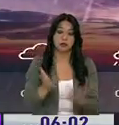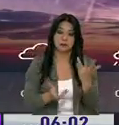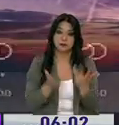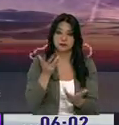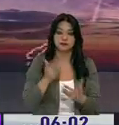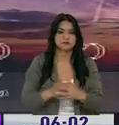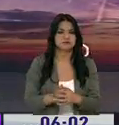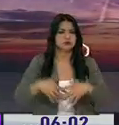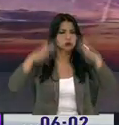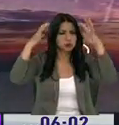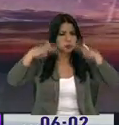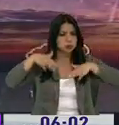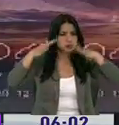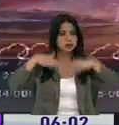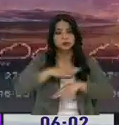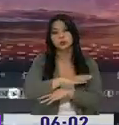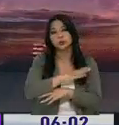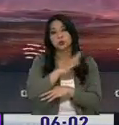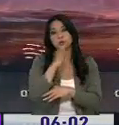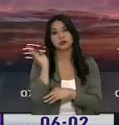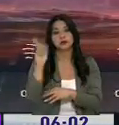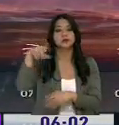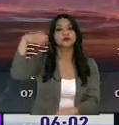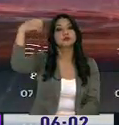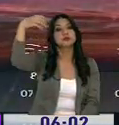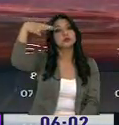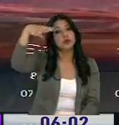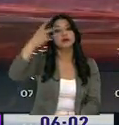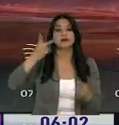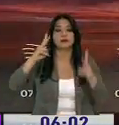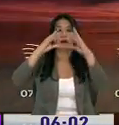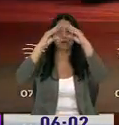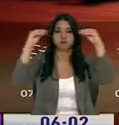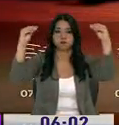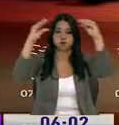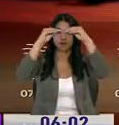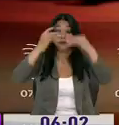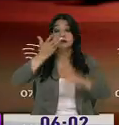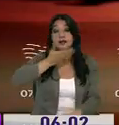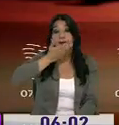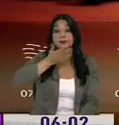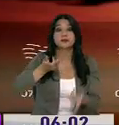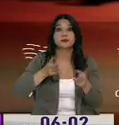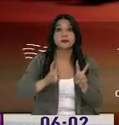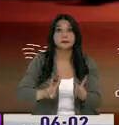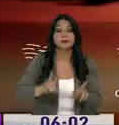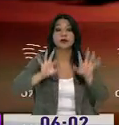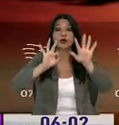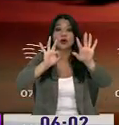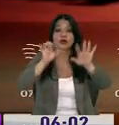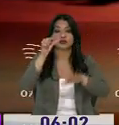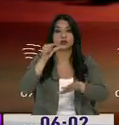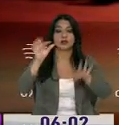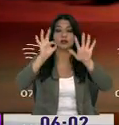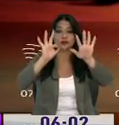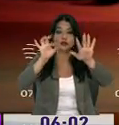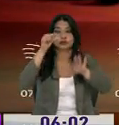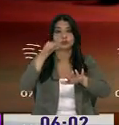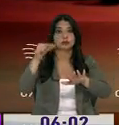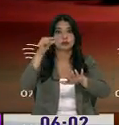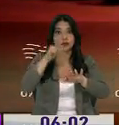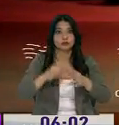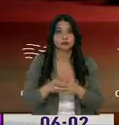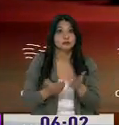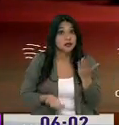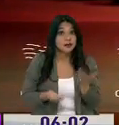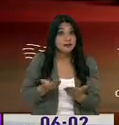de lluvia y el resto del día estará entre sol y nublado. En Ambato se amanece con 8 grados centígrados, posibilidades